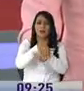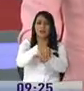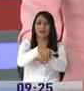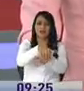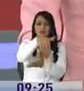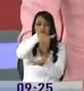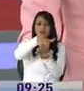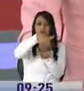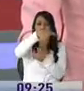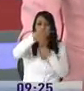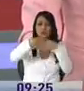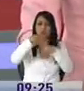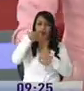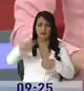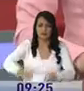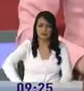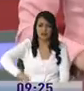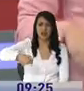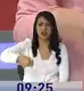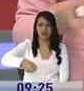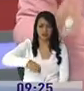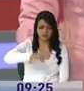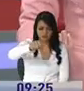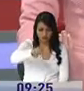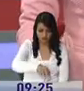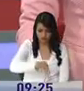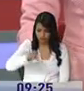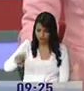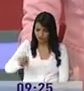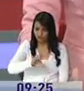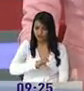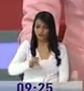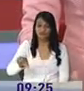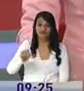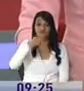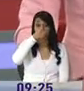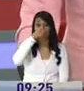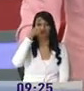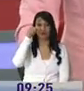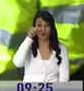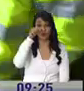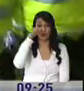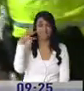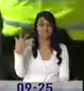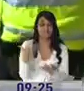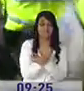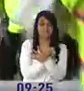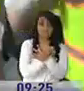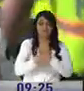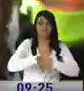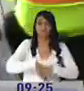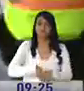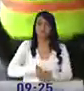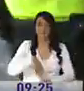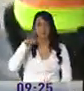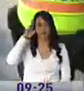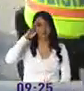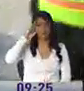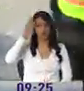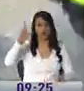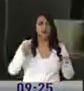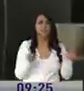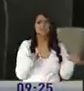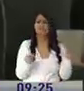individo portaba una maleta con una sustancia que según los agentes era droga tras un operativo antidelincuencia que